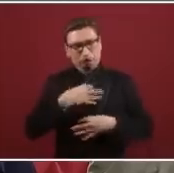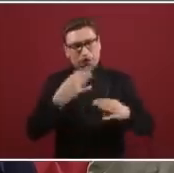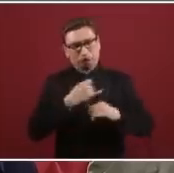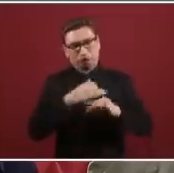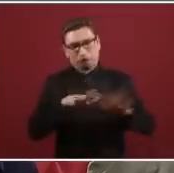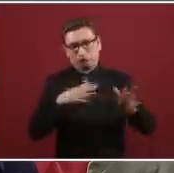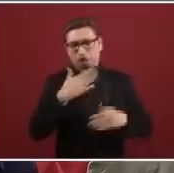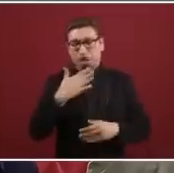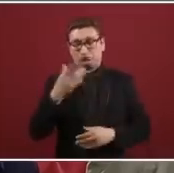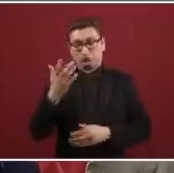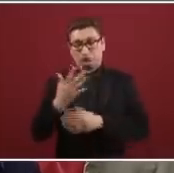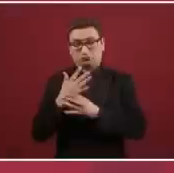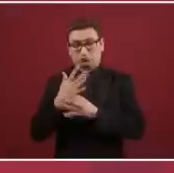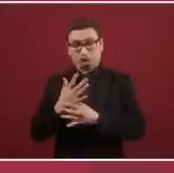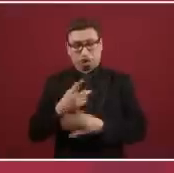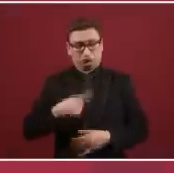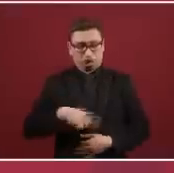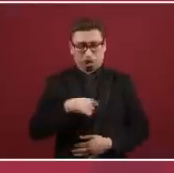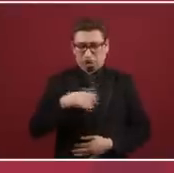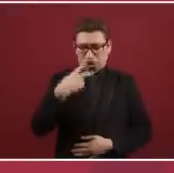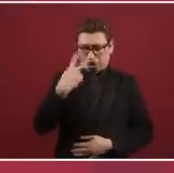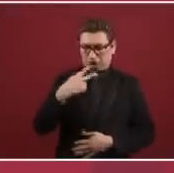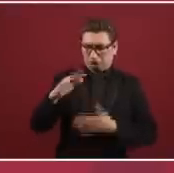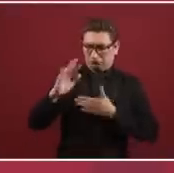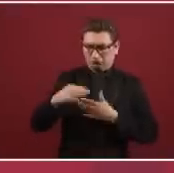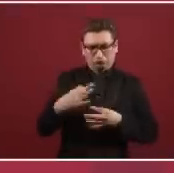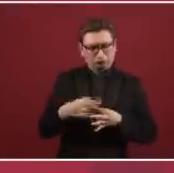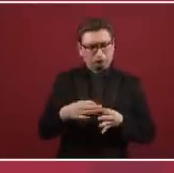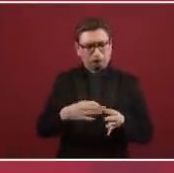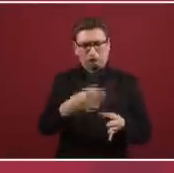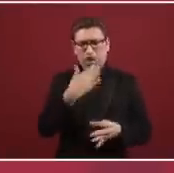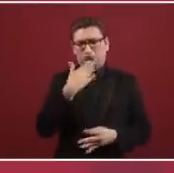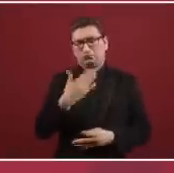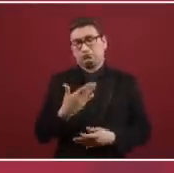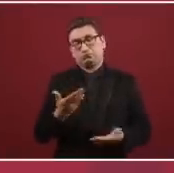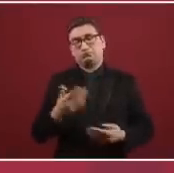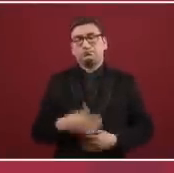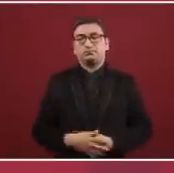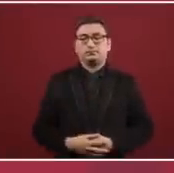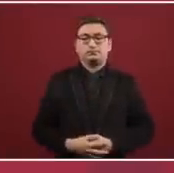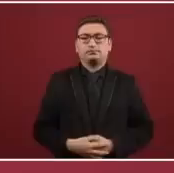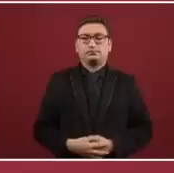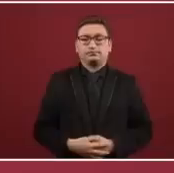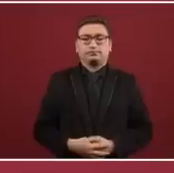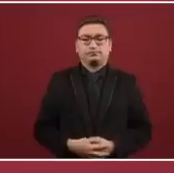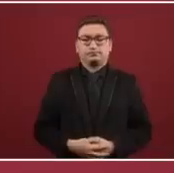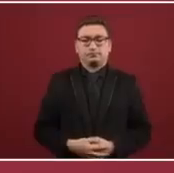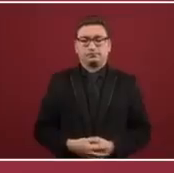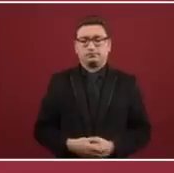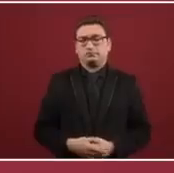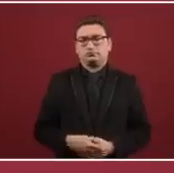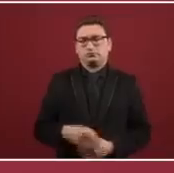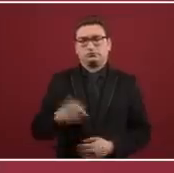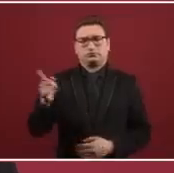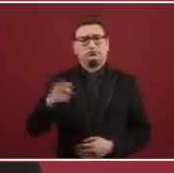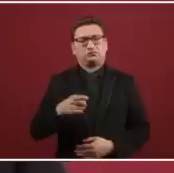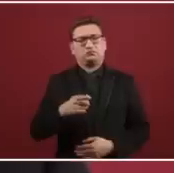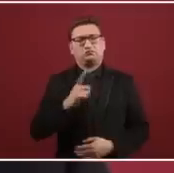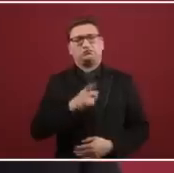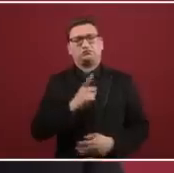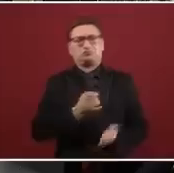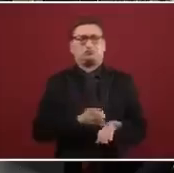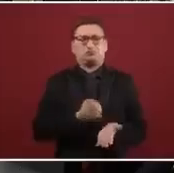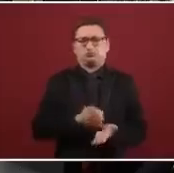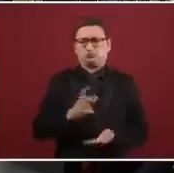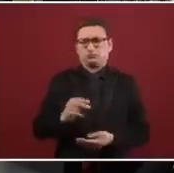que se está cumpliendo con el compromiso y que no hay amenazas de aranceles. ¿Cómo se